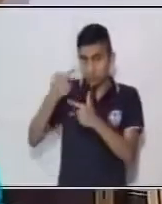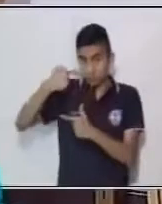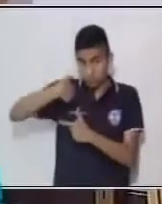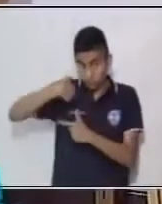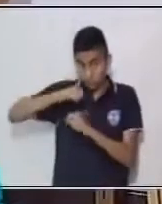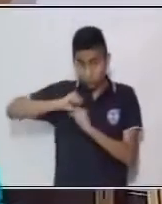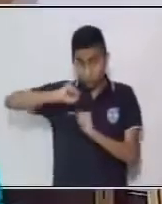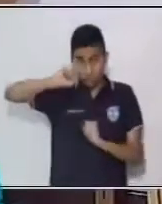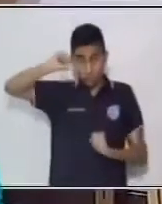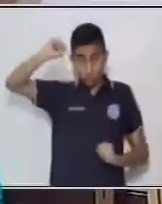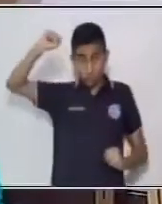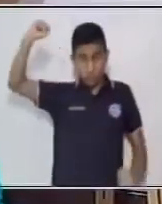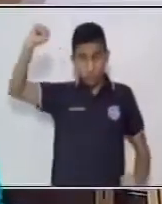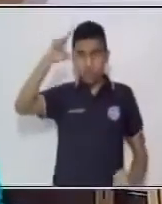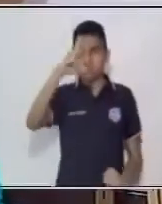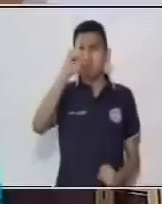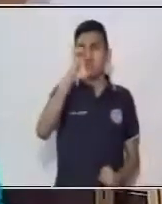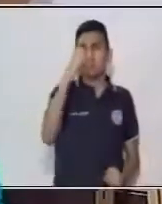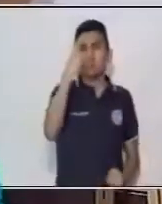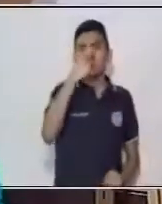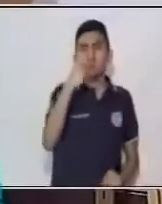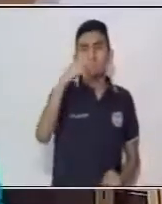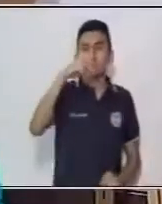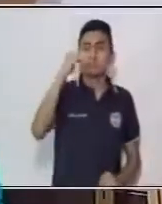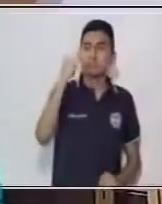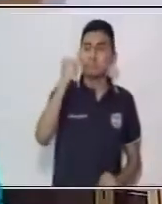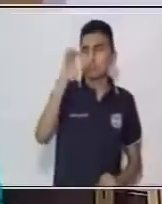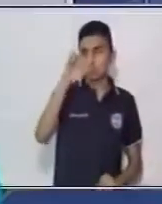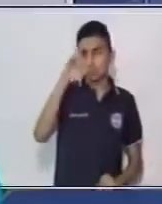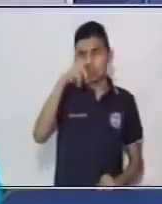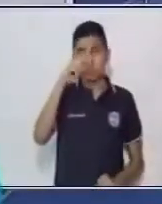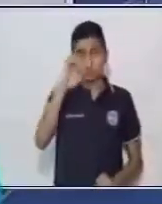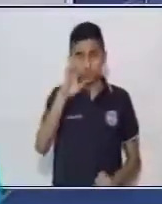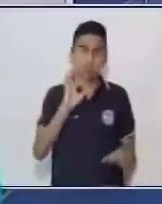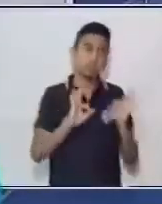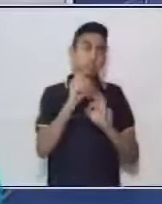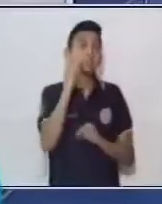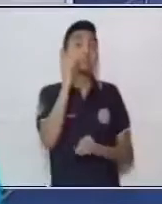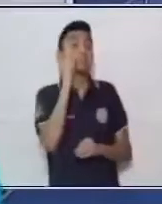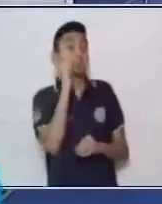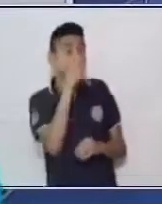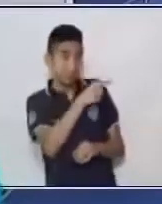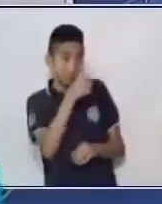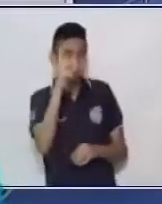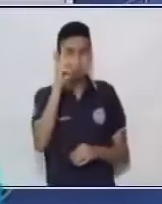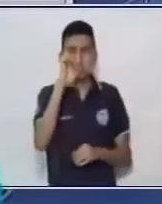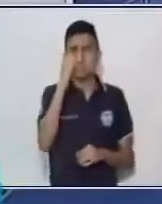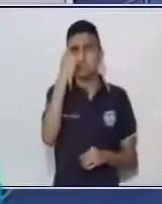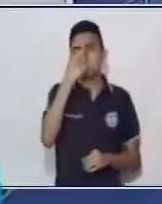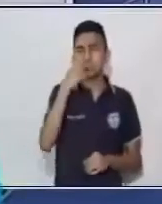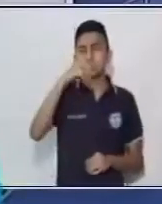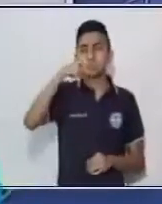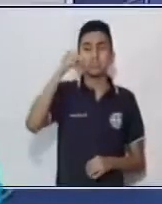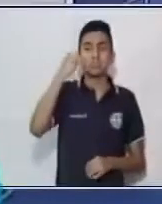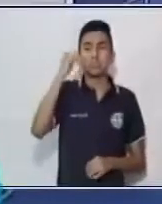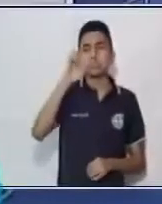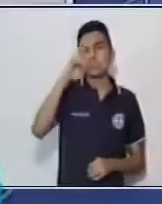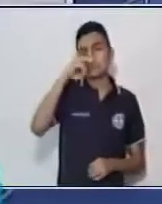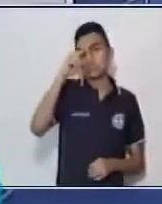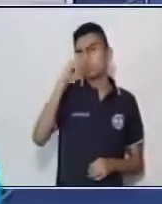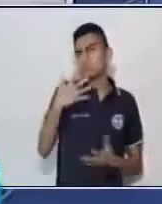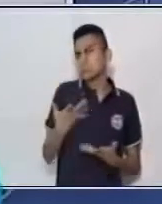despierte. El despierte ya nos da una idea de deseo,